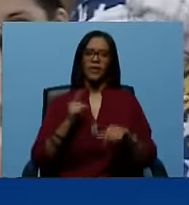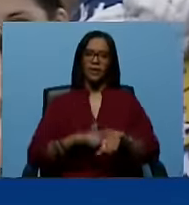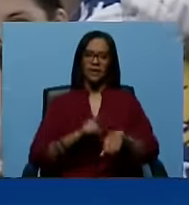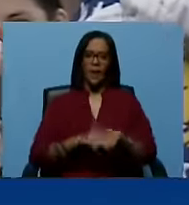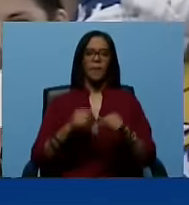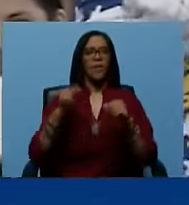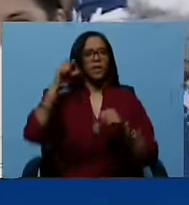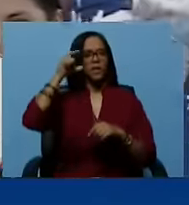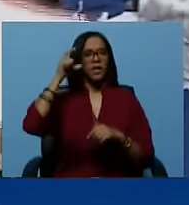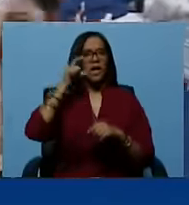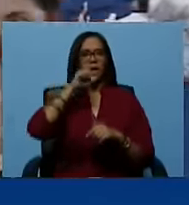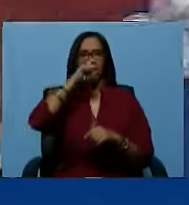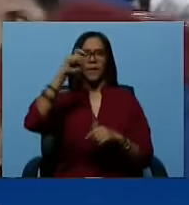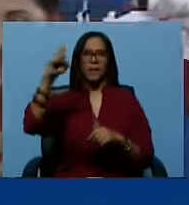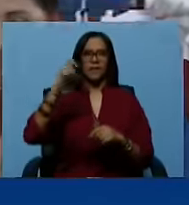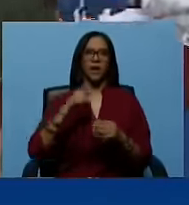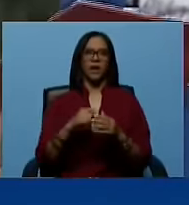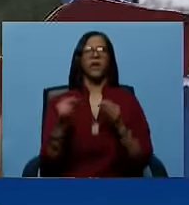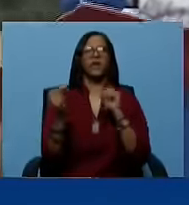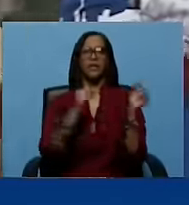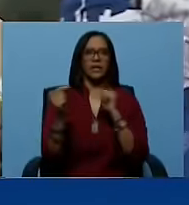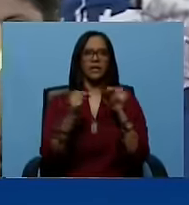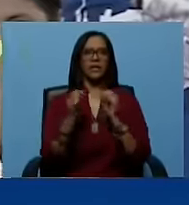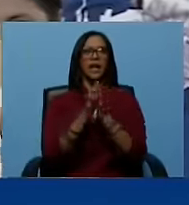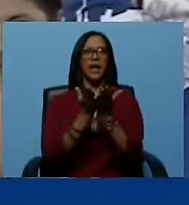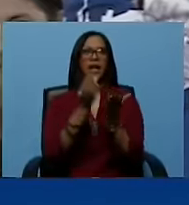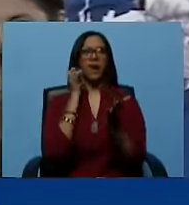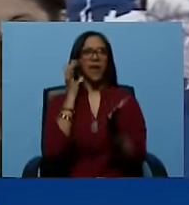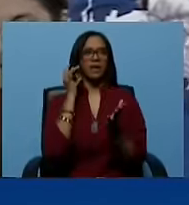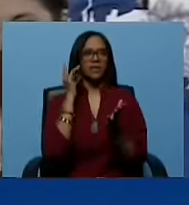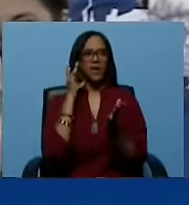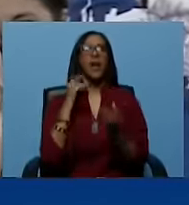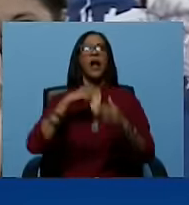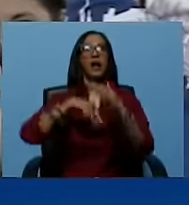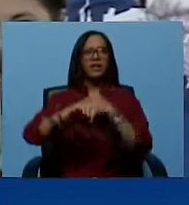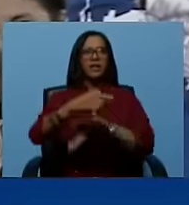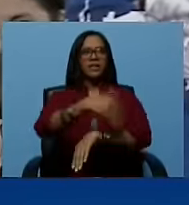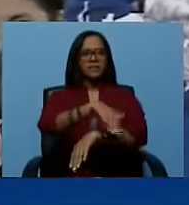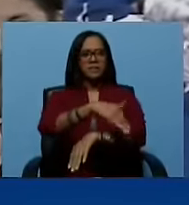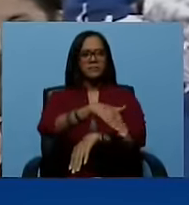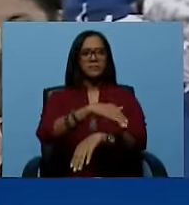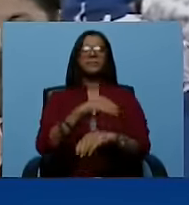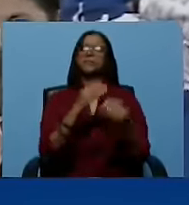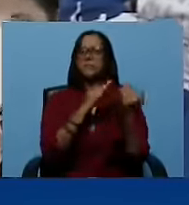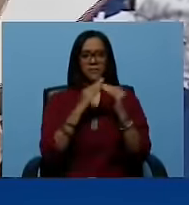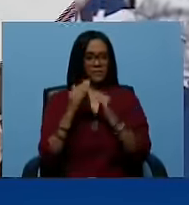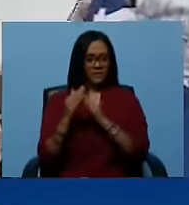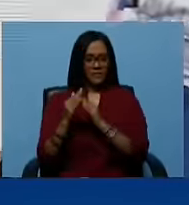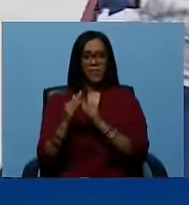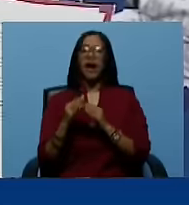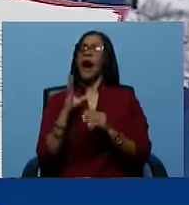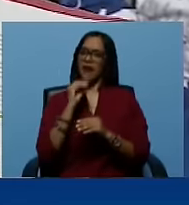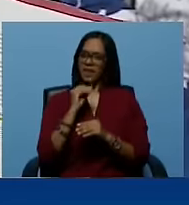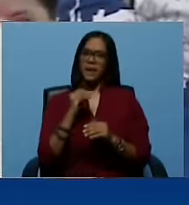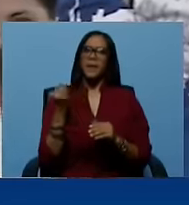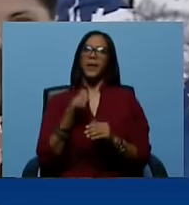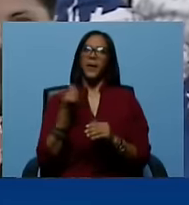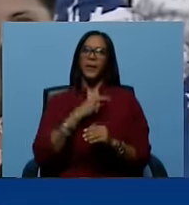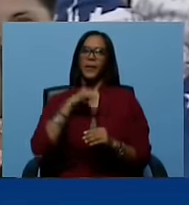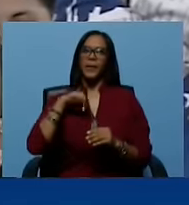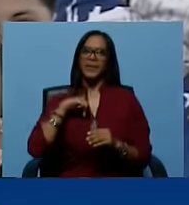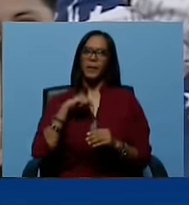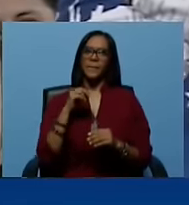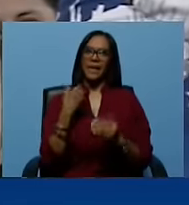días de aniversario, discutimos el libro azul, nos fuimos a las calles, a la comunidad, hablamos de cómo nuestro